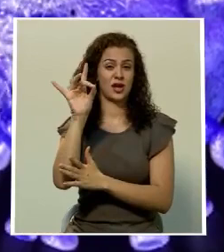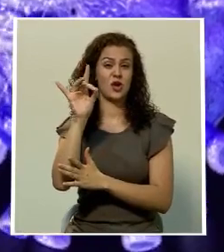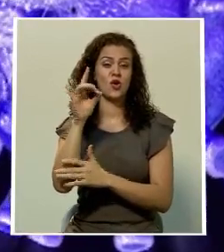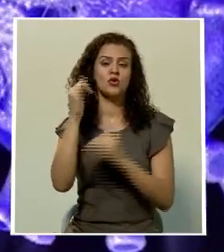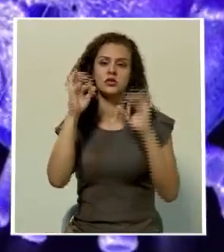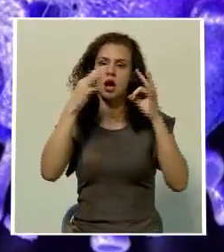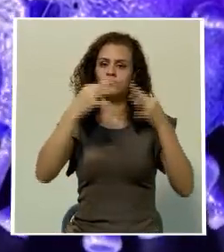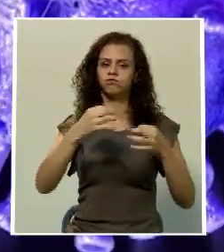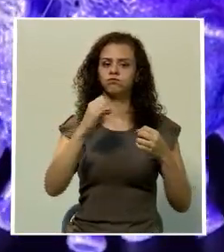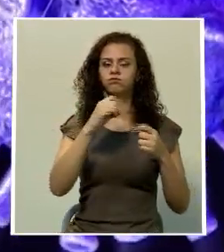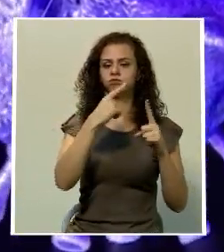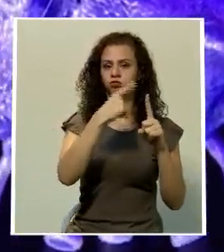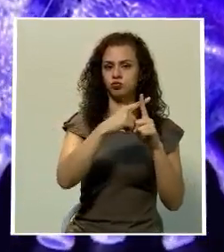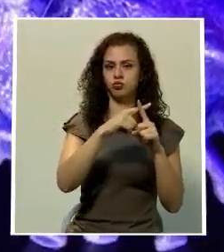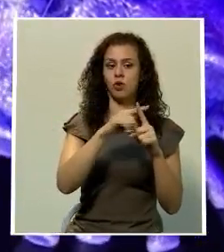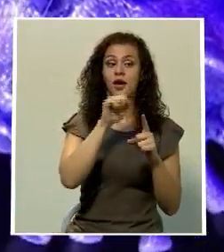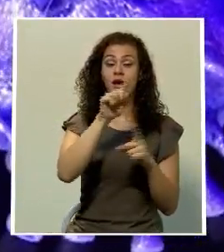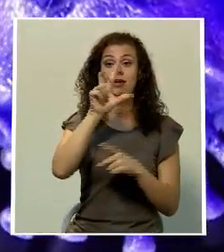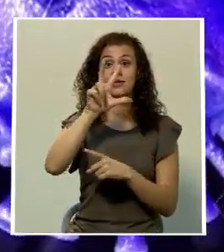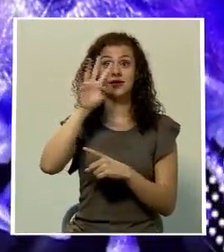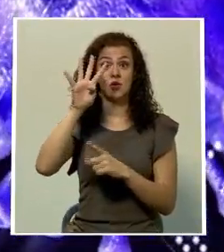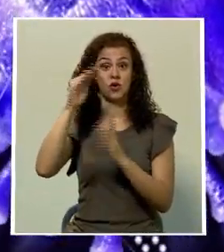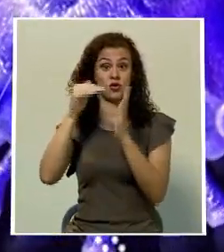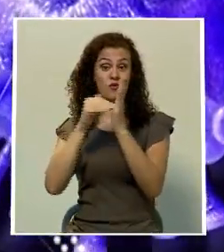44.458 casos confirmados, de los cuales